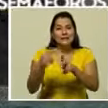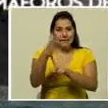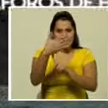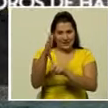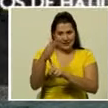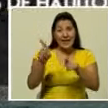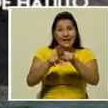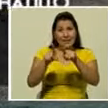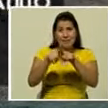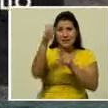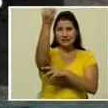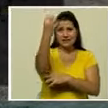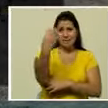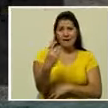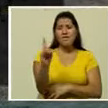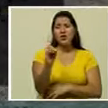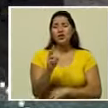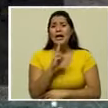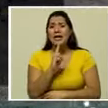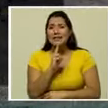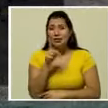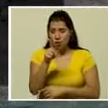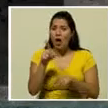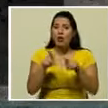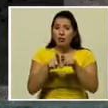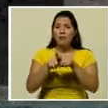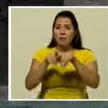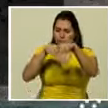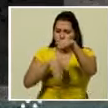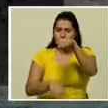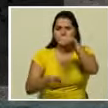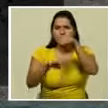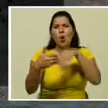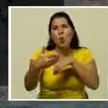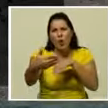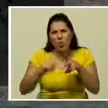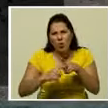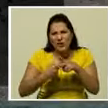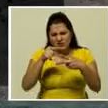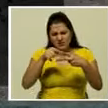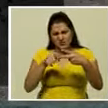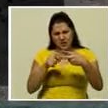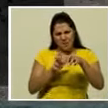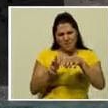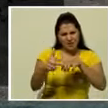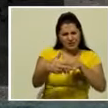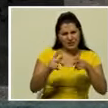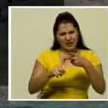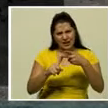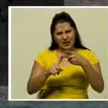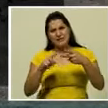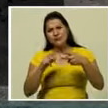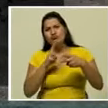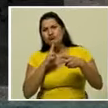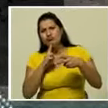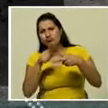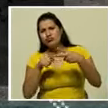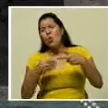semáforos de Atillo, obras que iniciarán en el segundo semestre, e informó sobre la presentación del proyecto del tren eléctrico a la